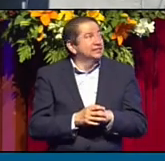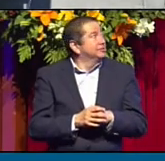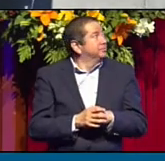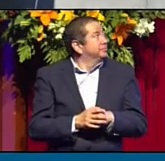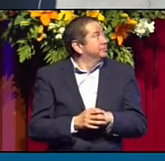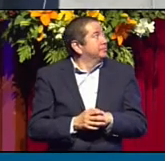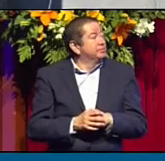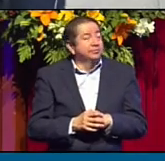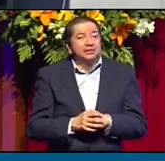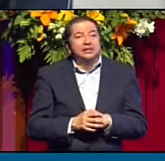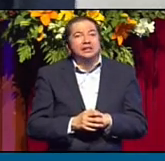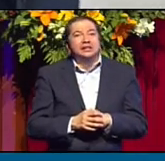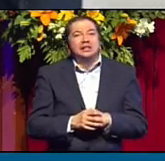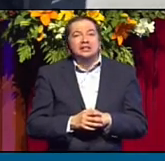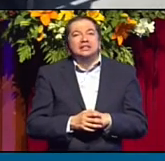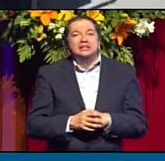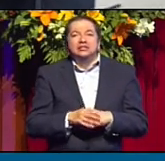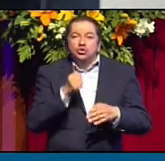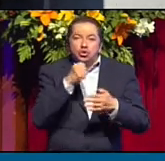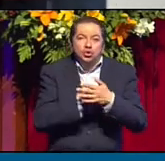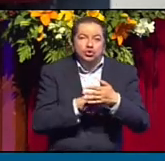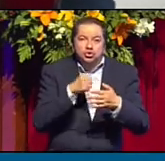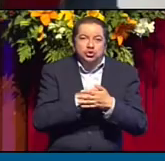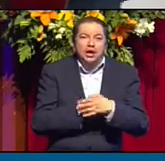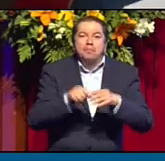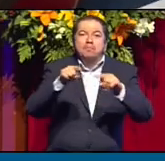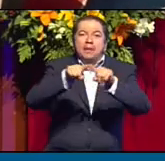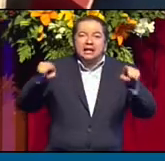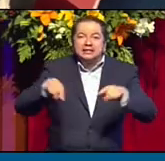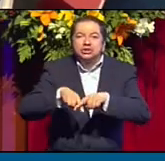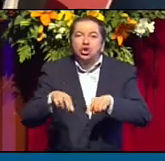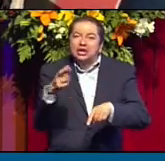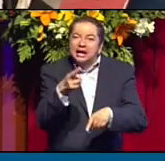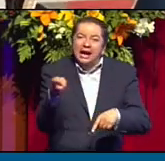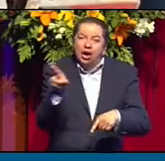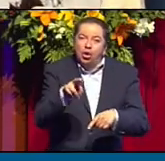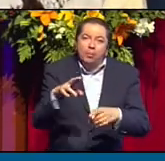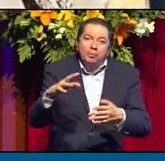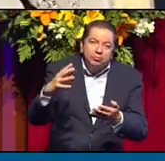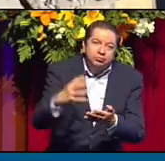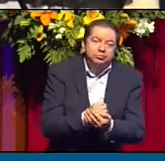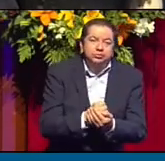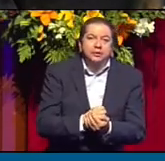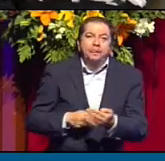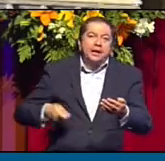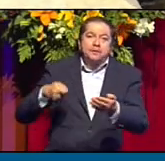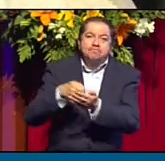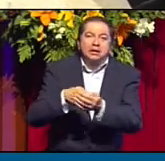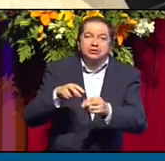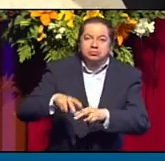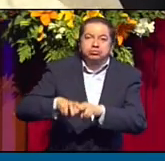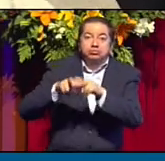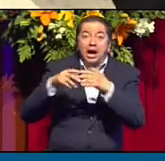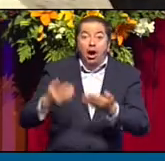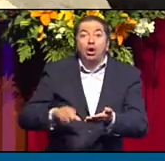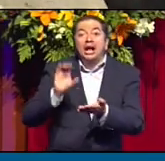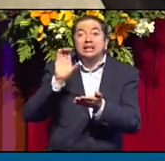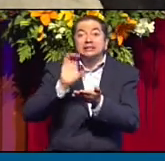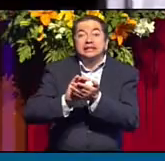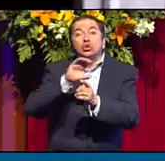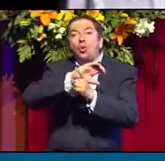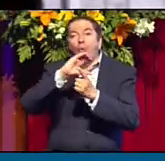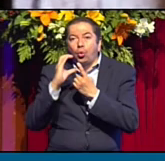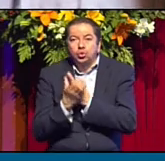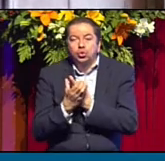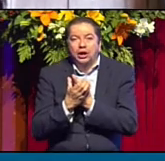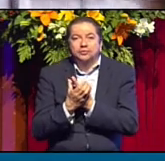ahí, siempre bregó para que ese espacio lo recuperáramos. Por casi una inversión de 300 millones de pesos, este va a ser un centro